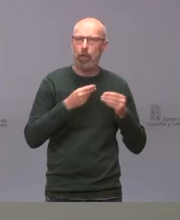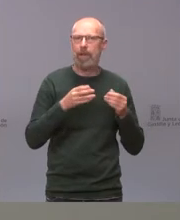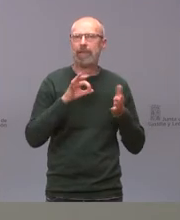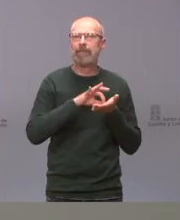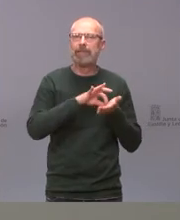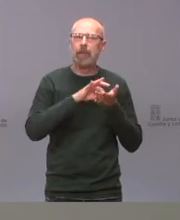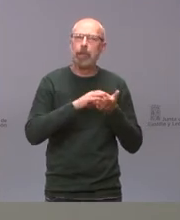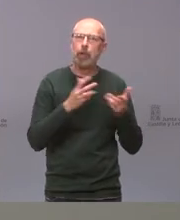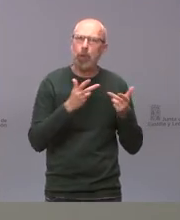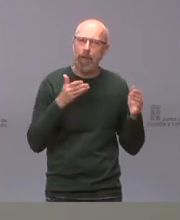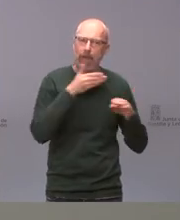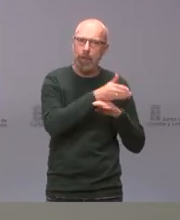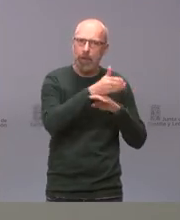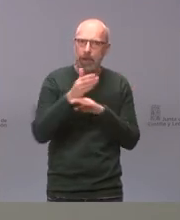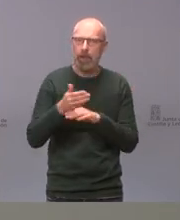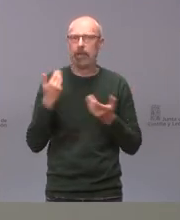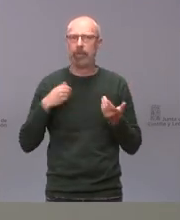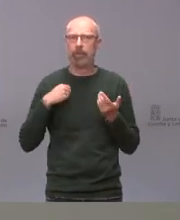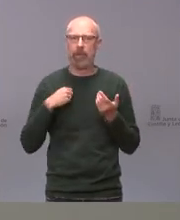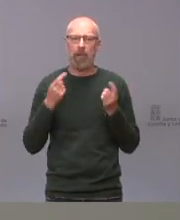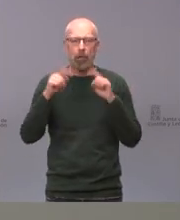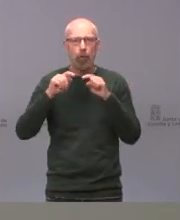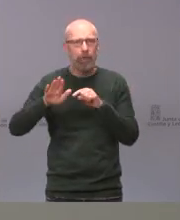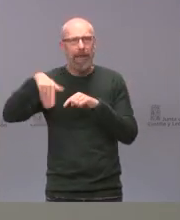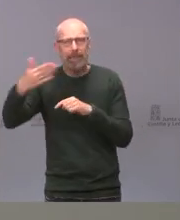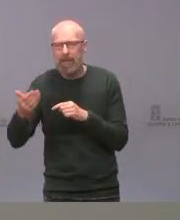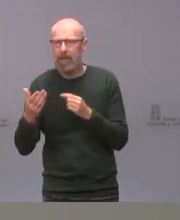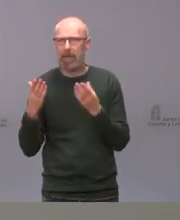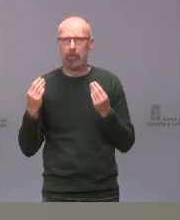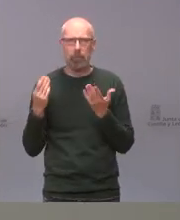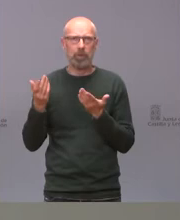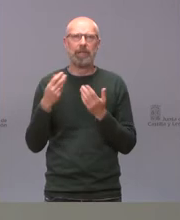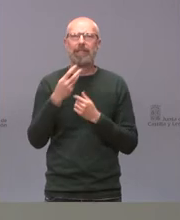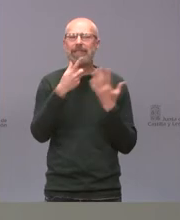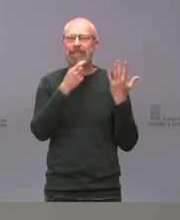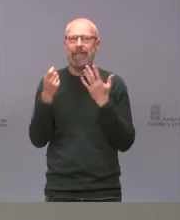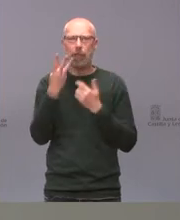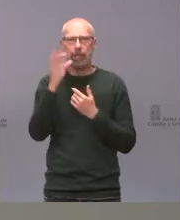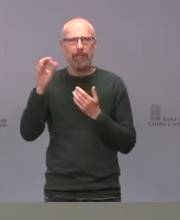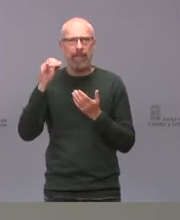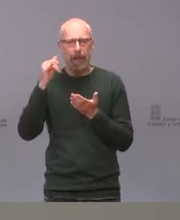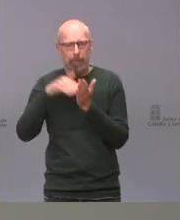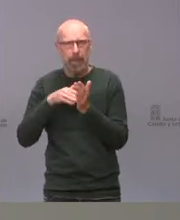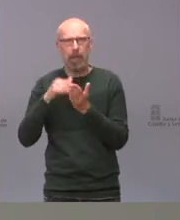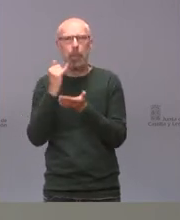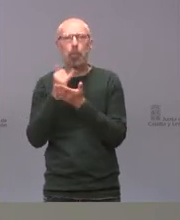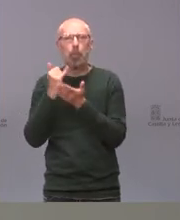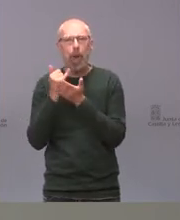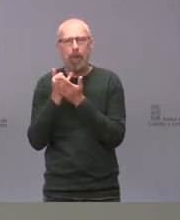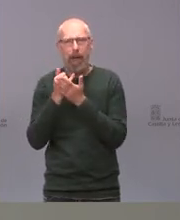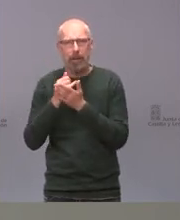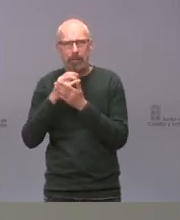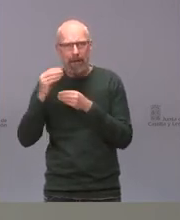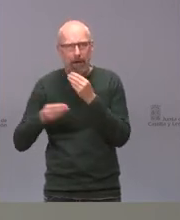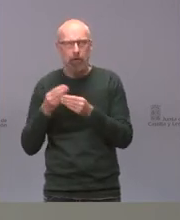de consultas externas en nuestros hospitales, más de 630.000 pruebas diagnósticas, más de